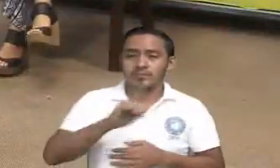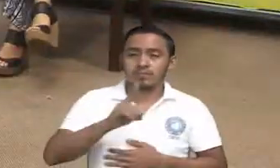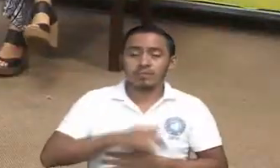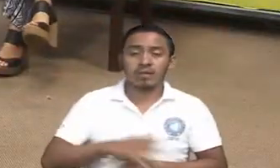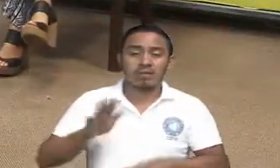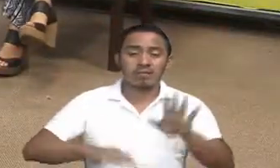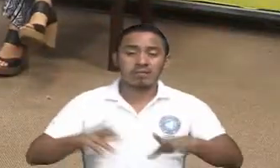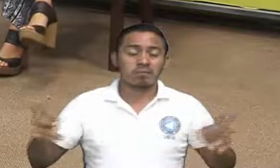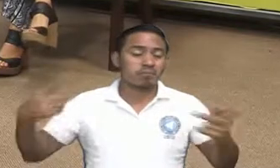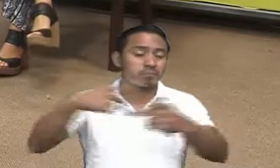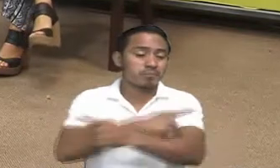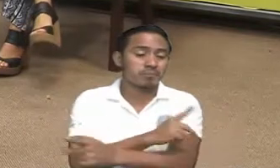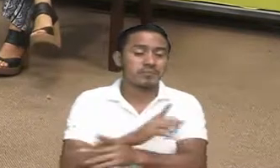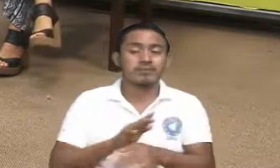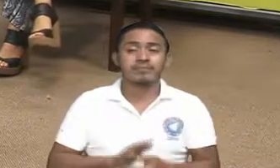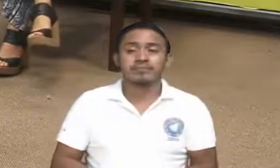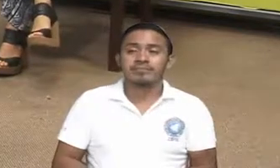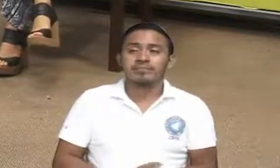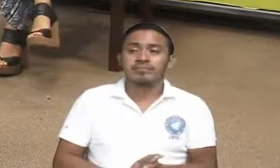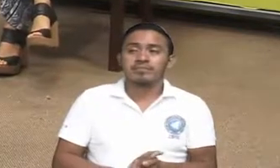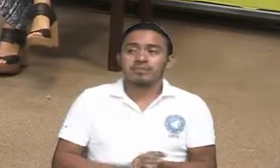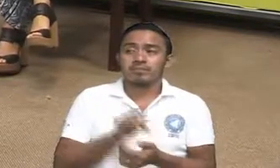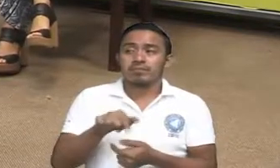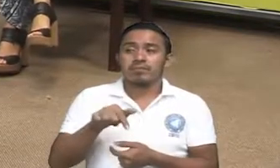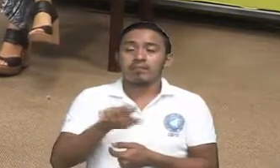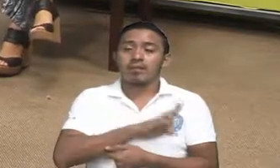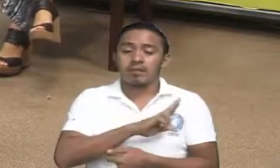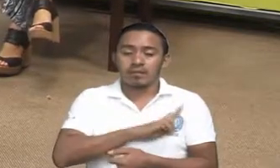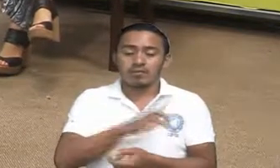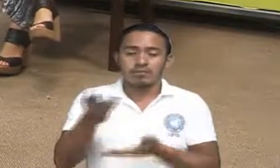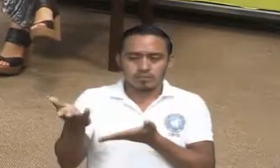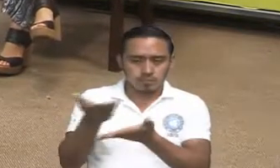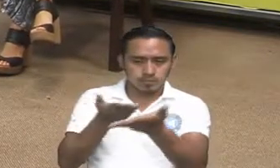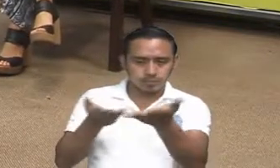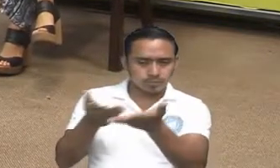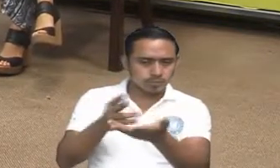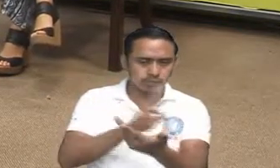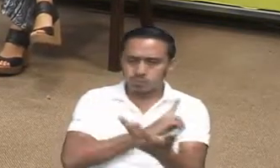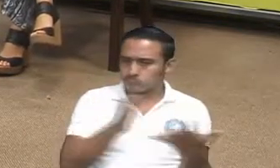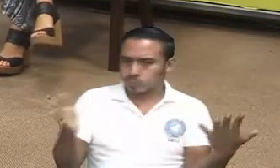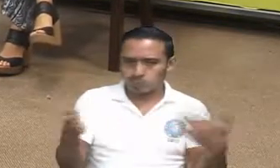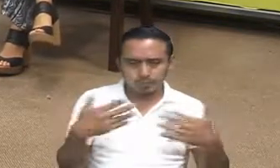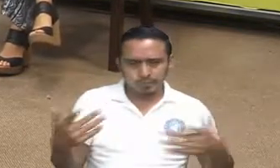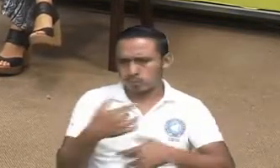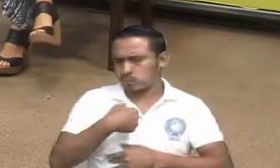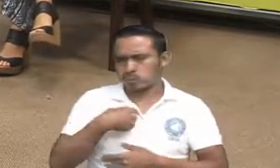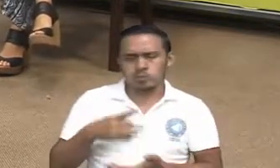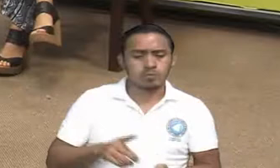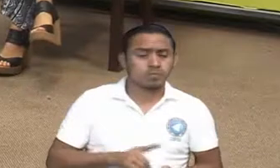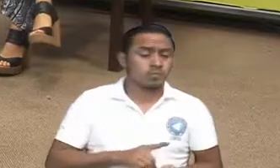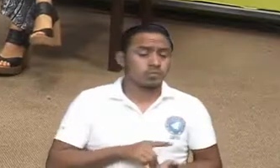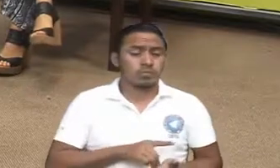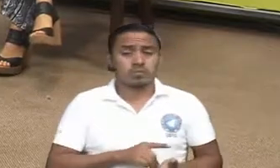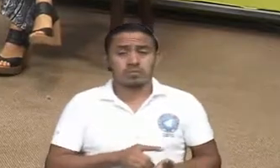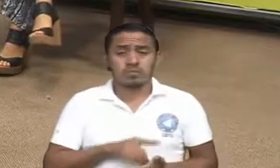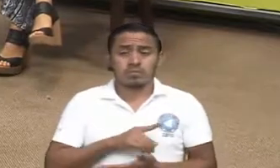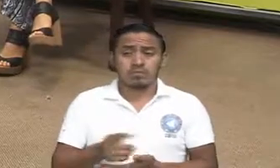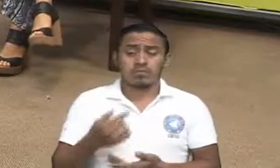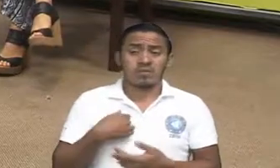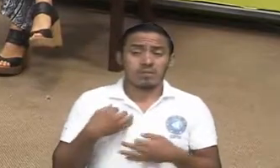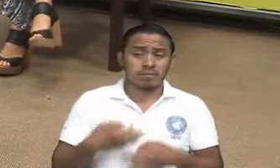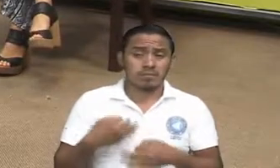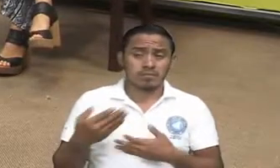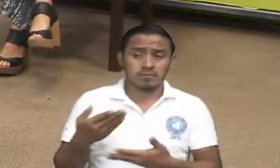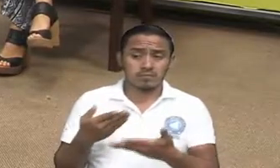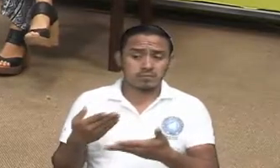en la mayoría de las ocasiones está la desconfianza. Porque cuesta mucho a esta persona volver a confiar